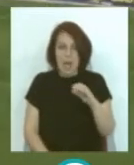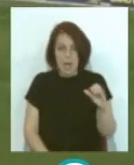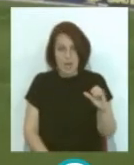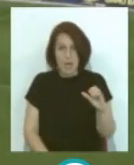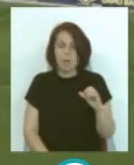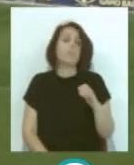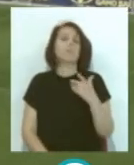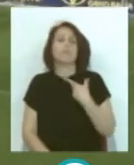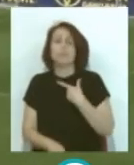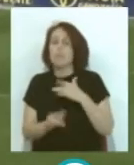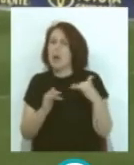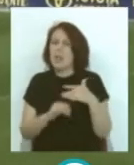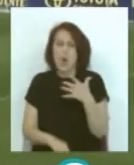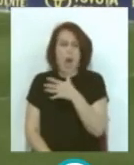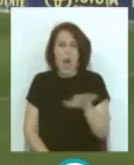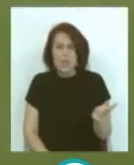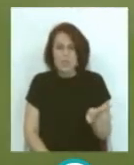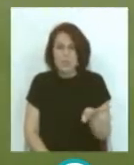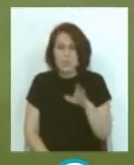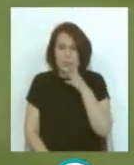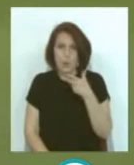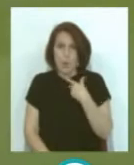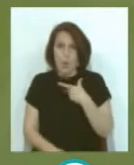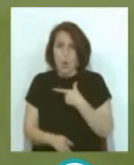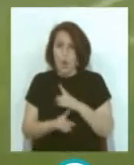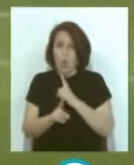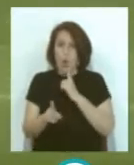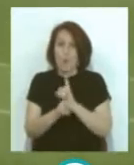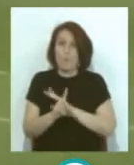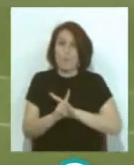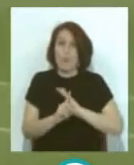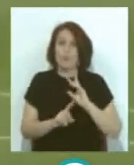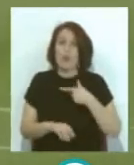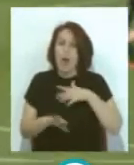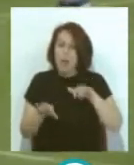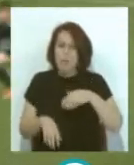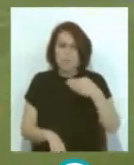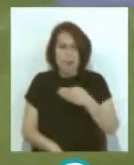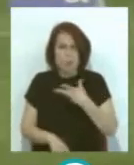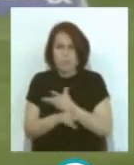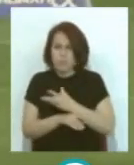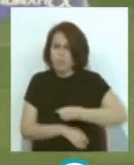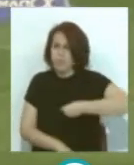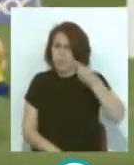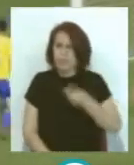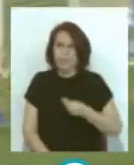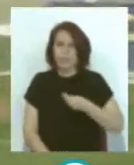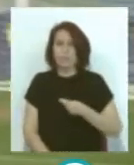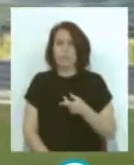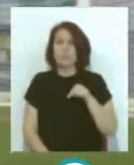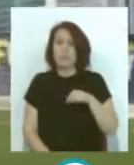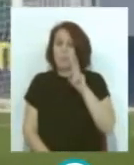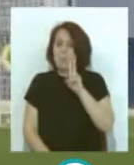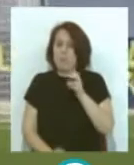partidazo porque eso fue un contragolpe. El Cádiz B jugó muy bien. Se le vio con